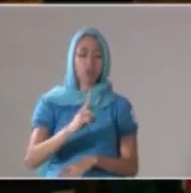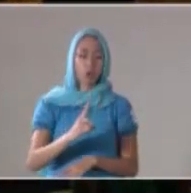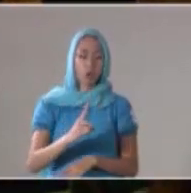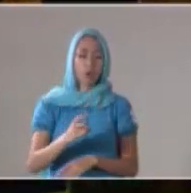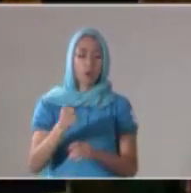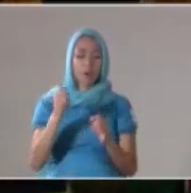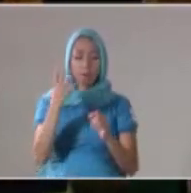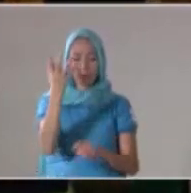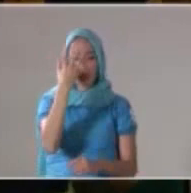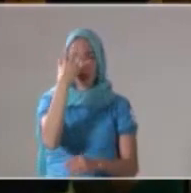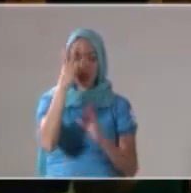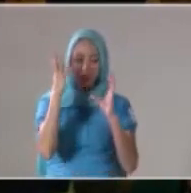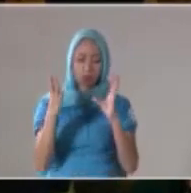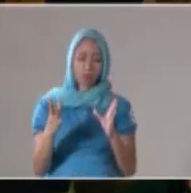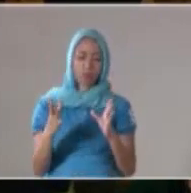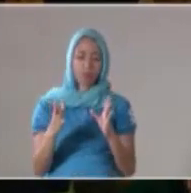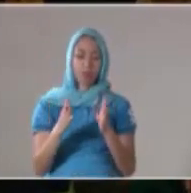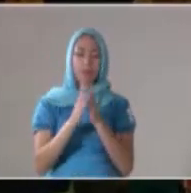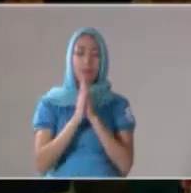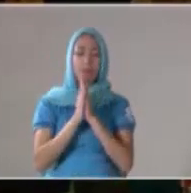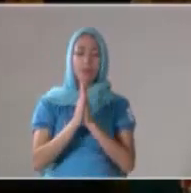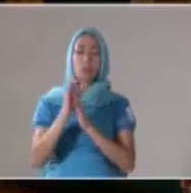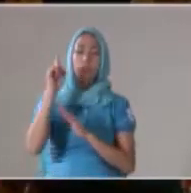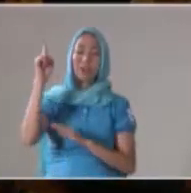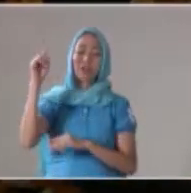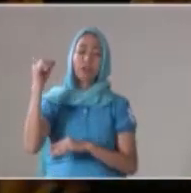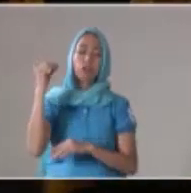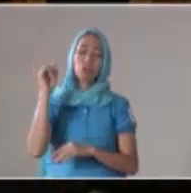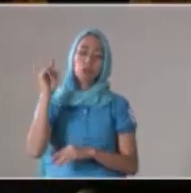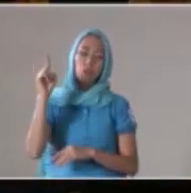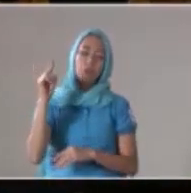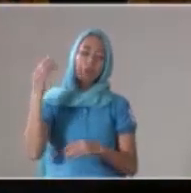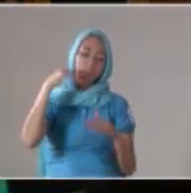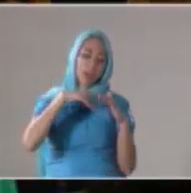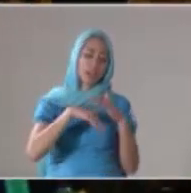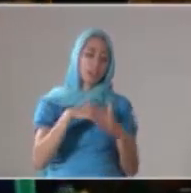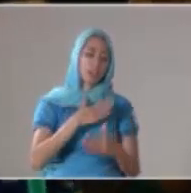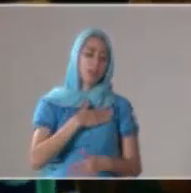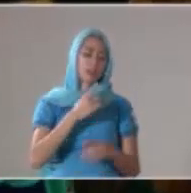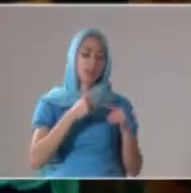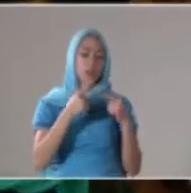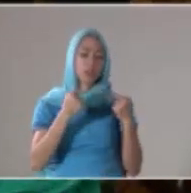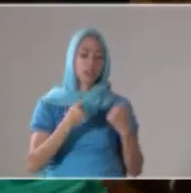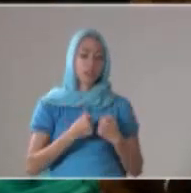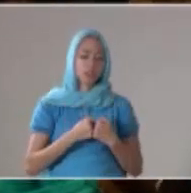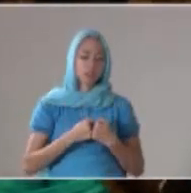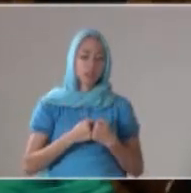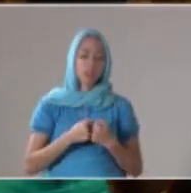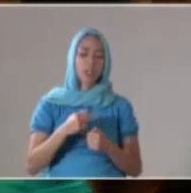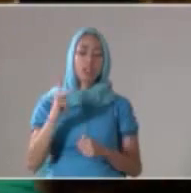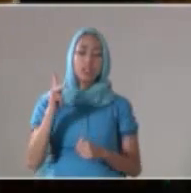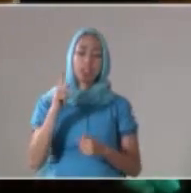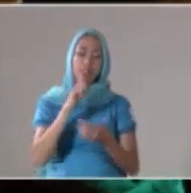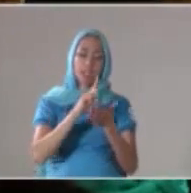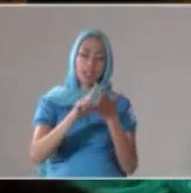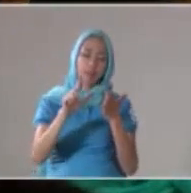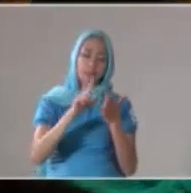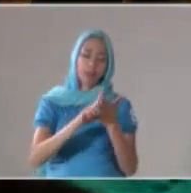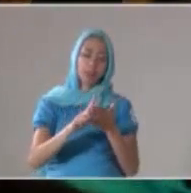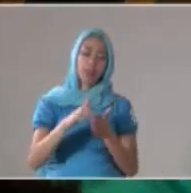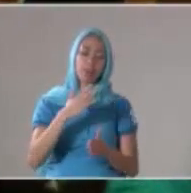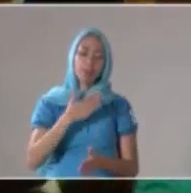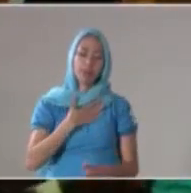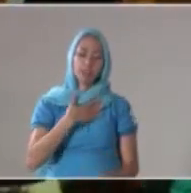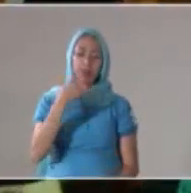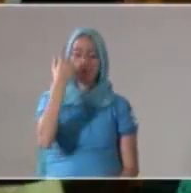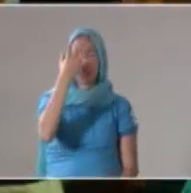Gloria a Dios. Mis hermanos Evelyn Pérez y Dora Elizabeth González, si pueden venir también, vamos a orar por